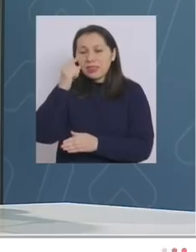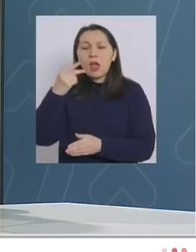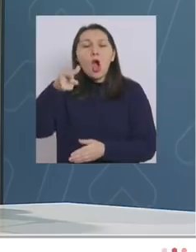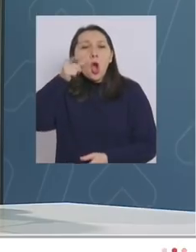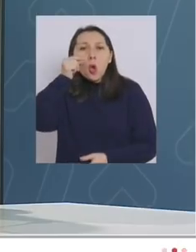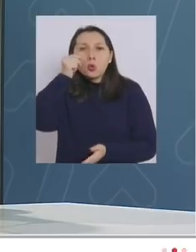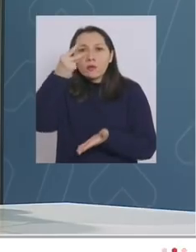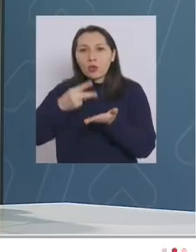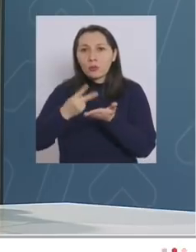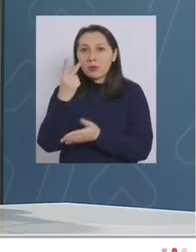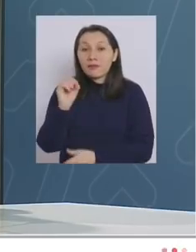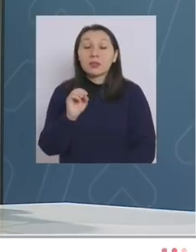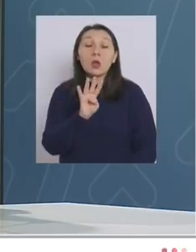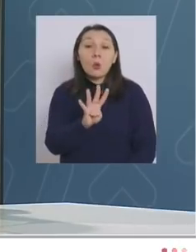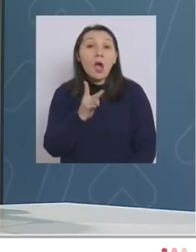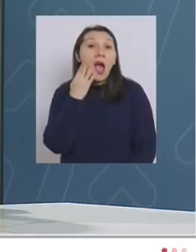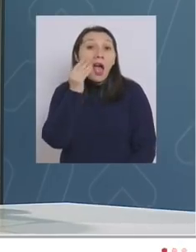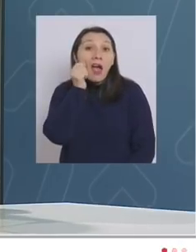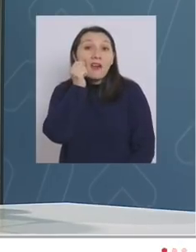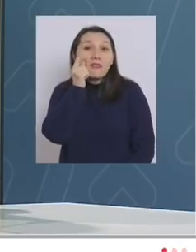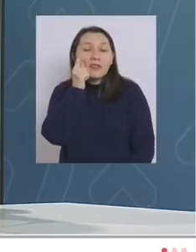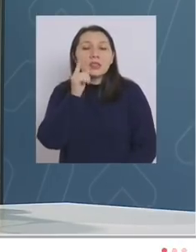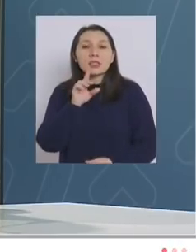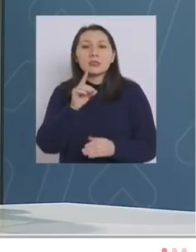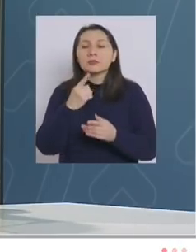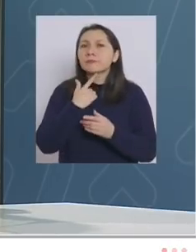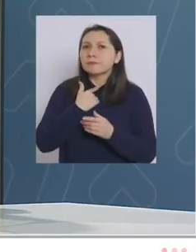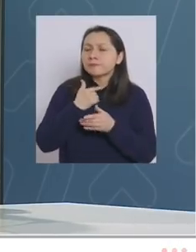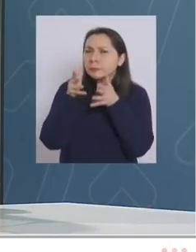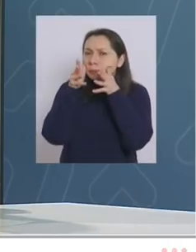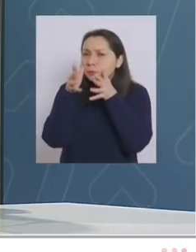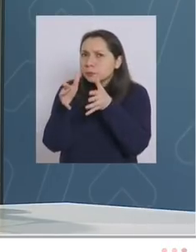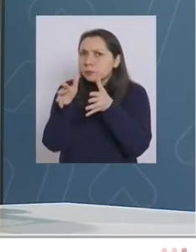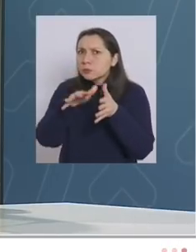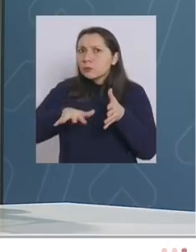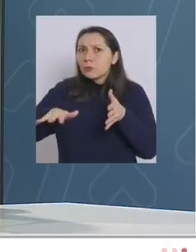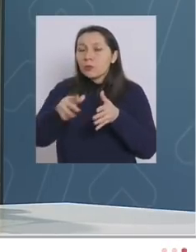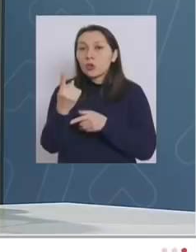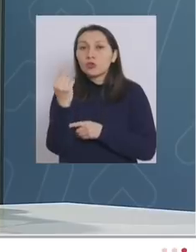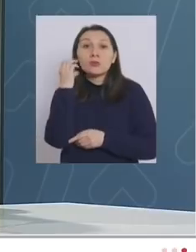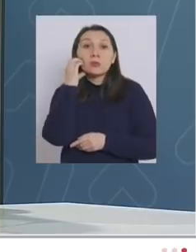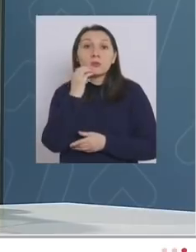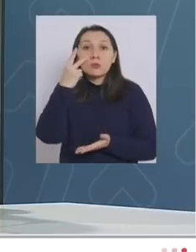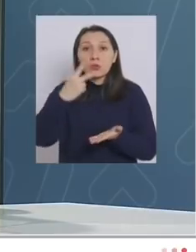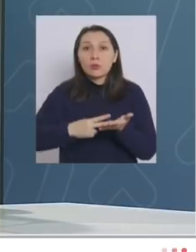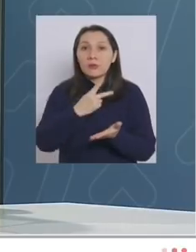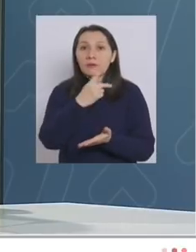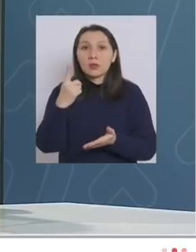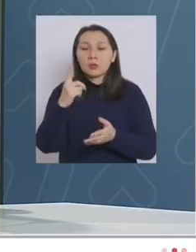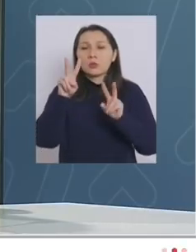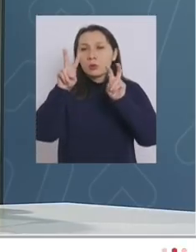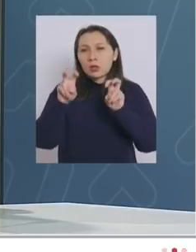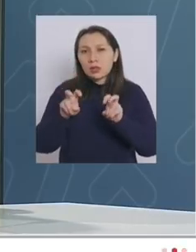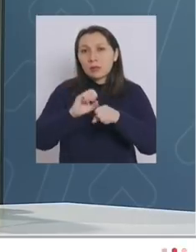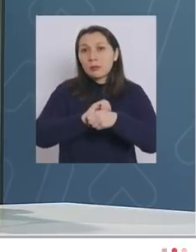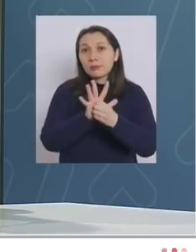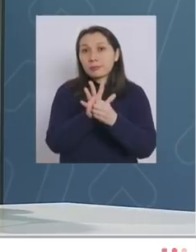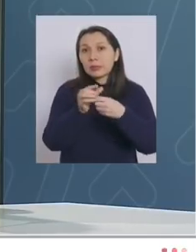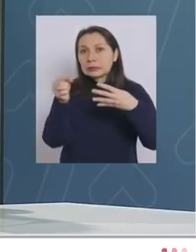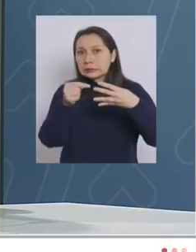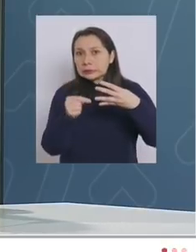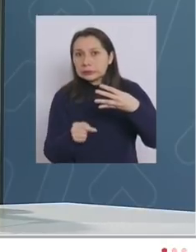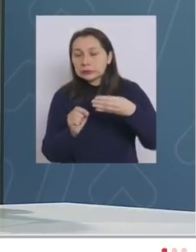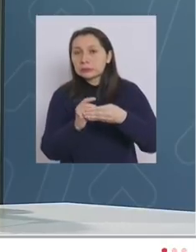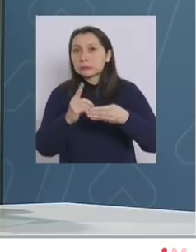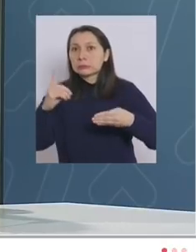2020. El 4 de abril se considera una variante de interés y el 11 de mayo del 2021 fue categorizada como una variante de